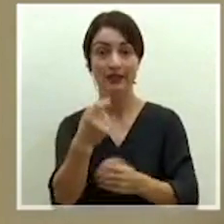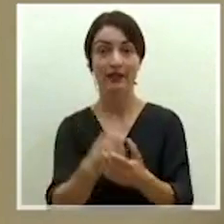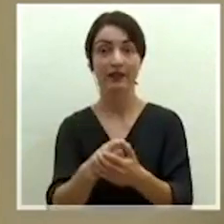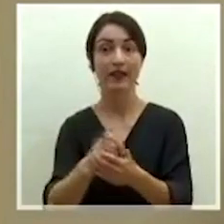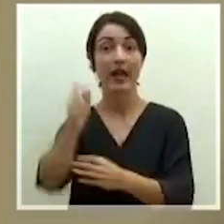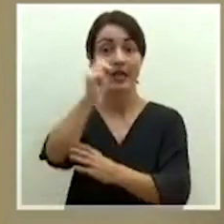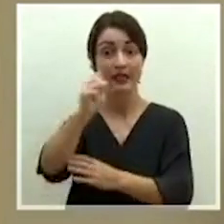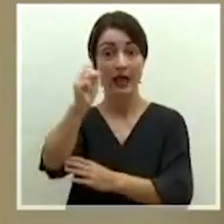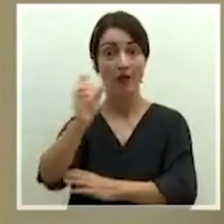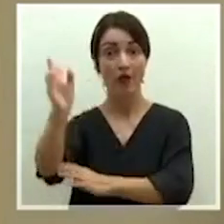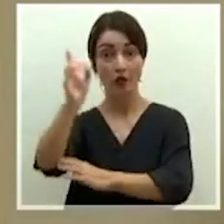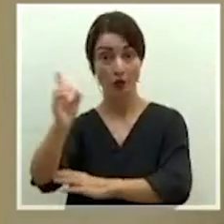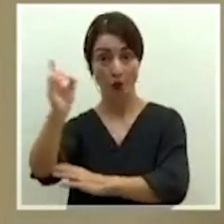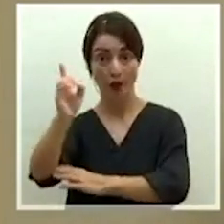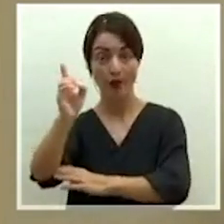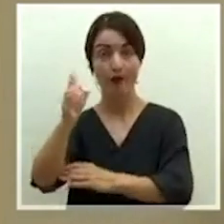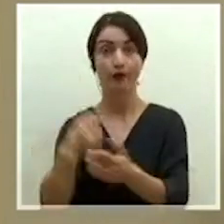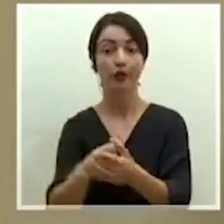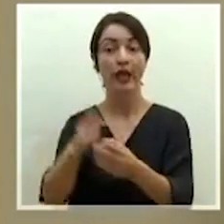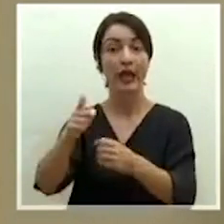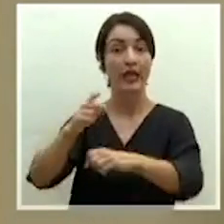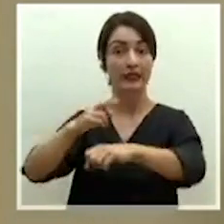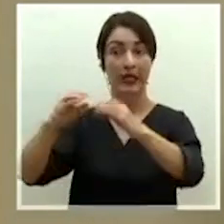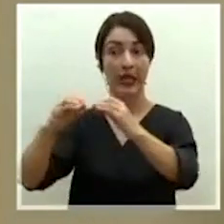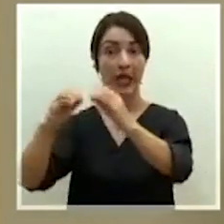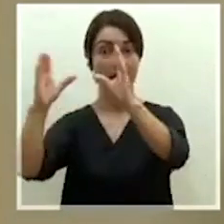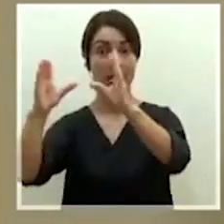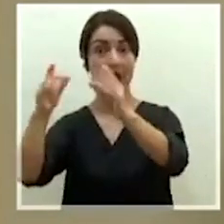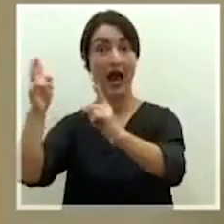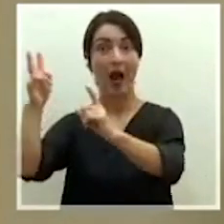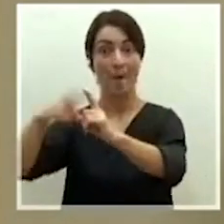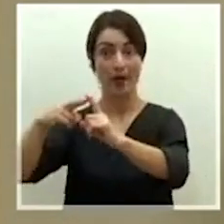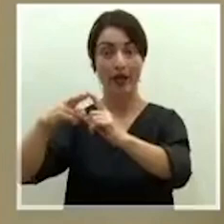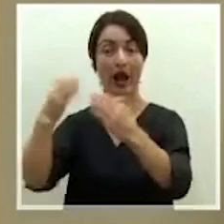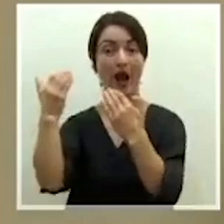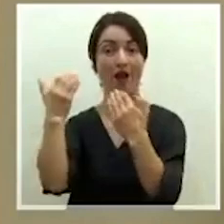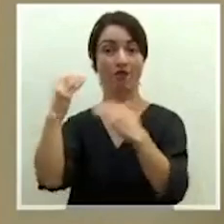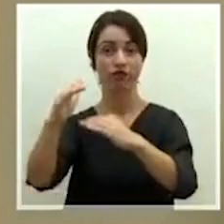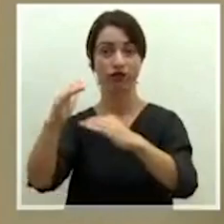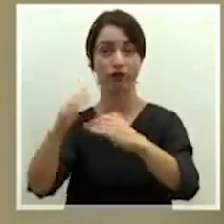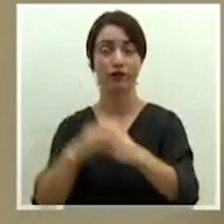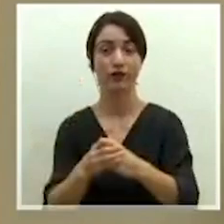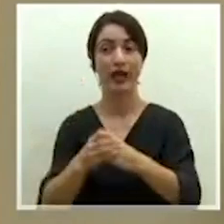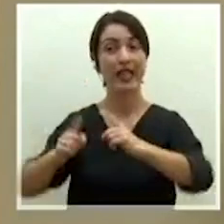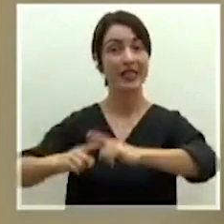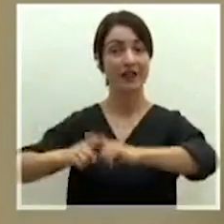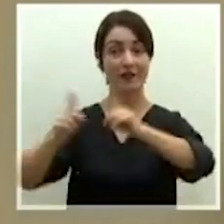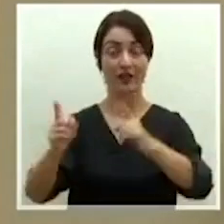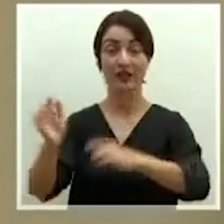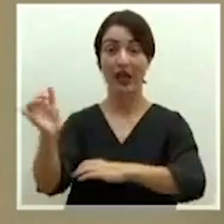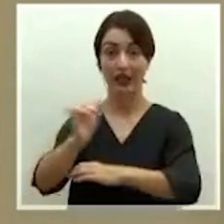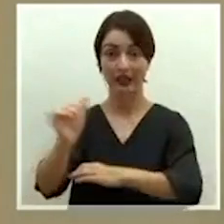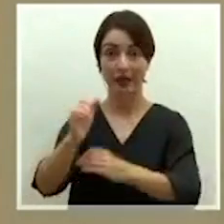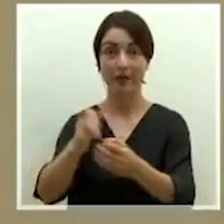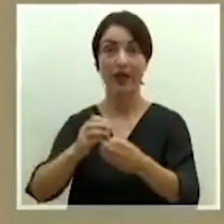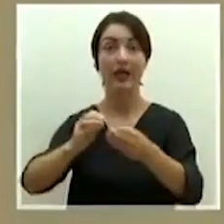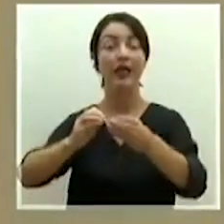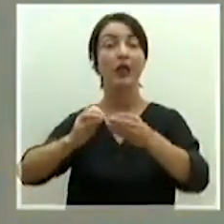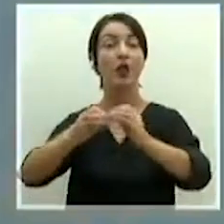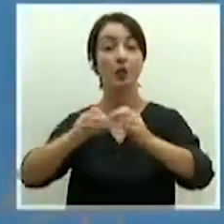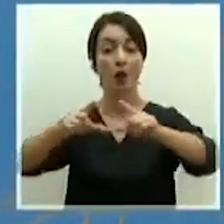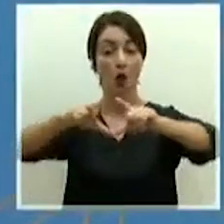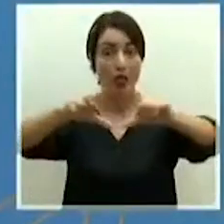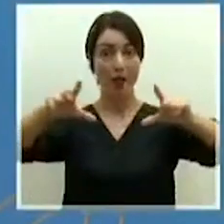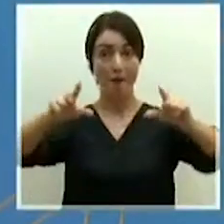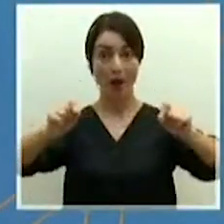fines de semana, durante el periodo diurno, aplicaría la restricción diferenciada también por números de placa como